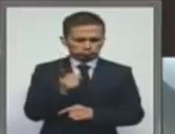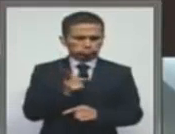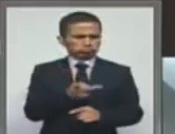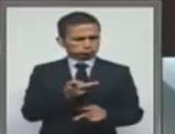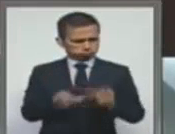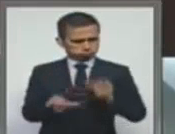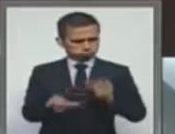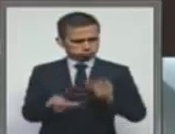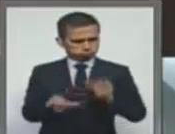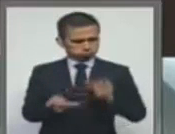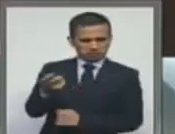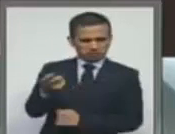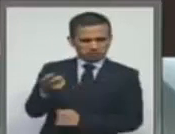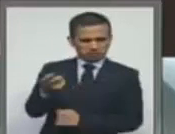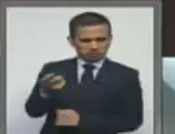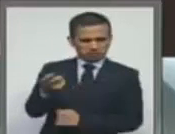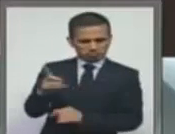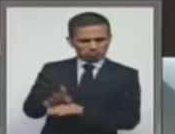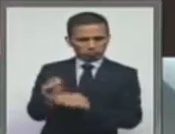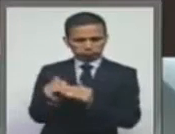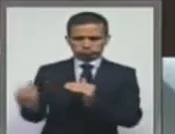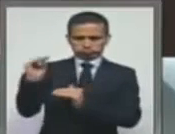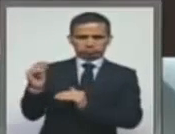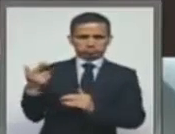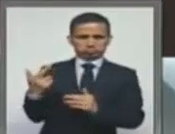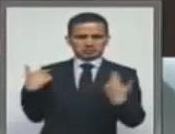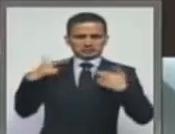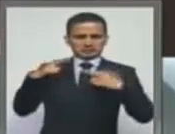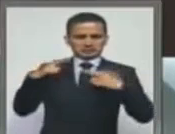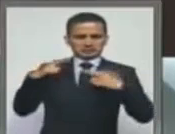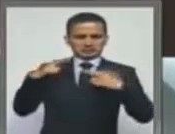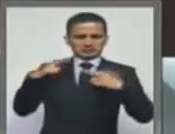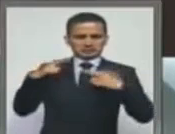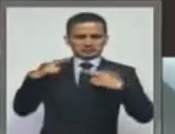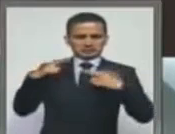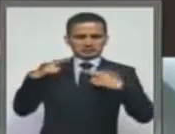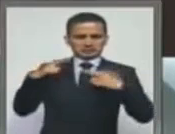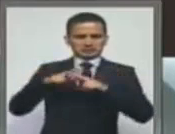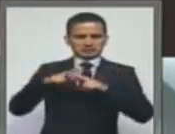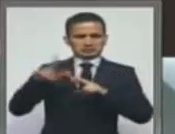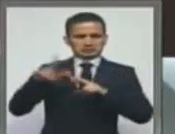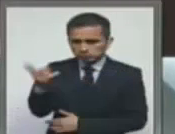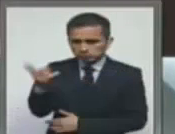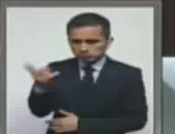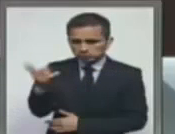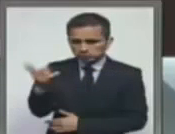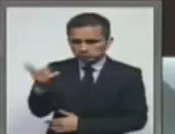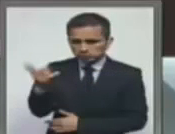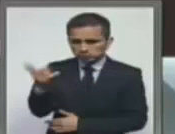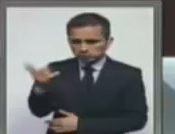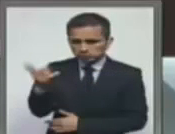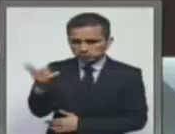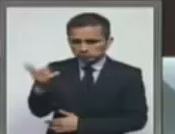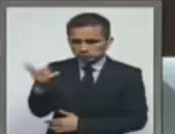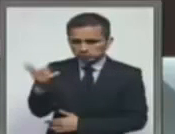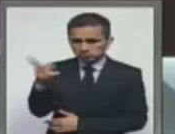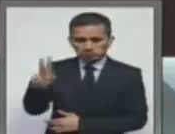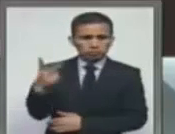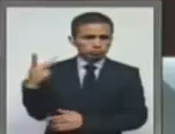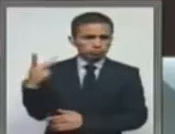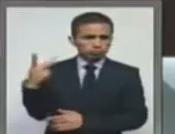esa formación tanto académica como profesional. Creo que la diputada le dé una disculpa a alguien que ha hecho una carrera académica ejemplar